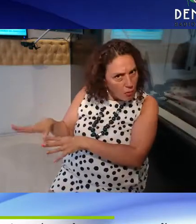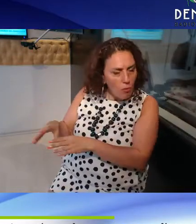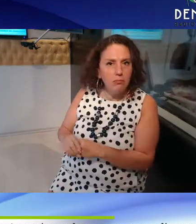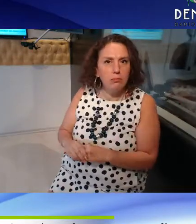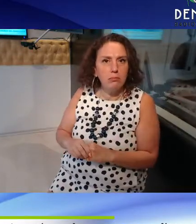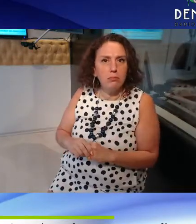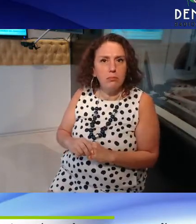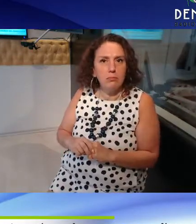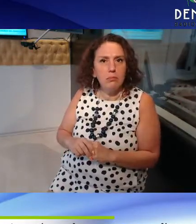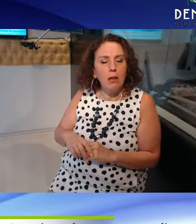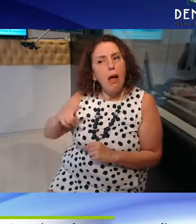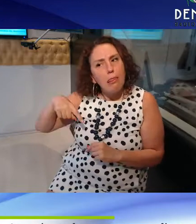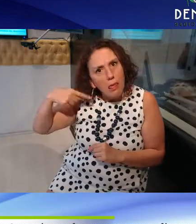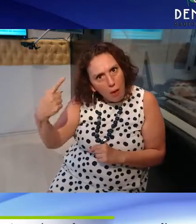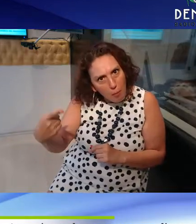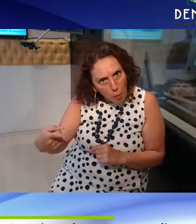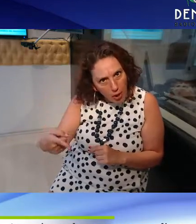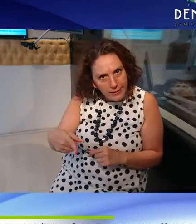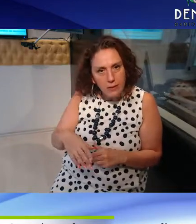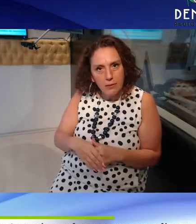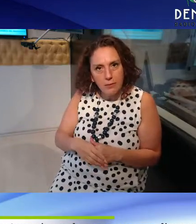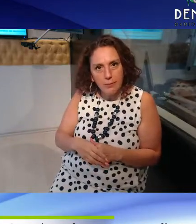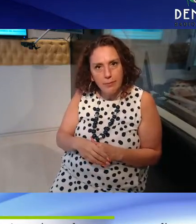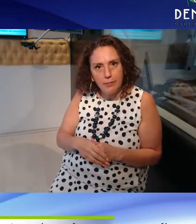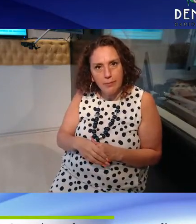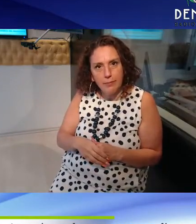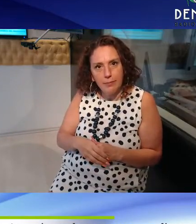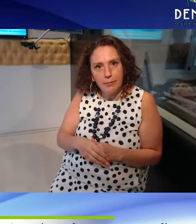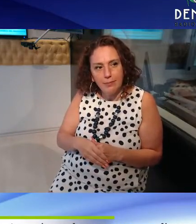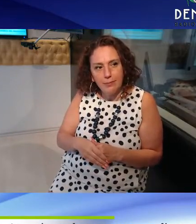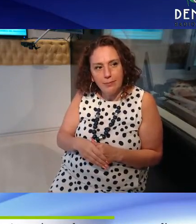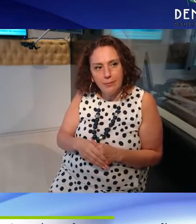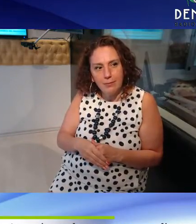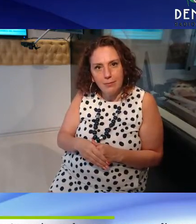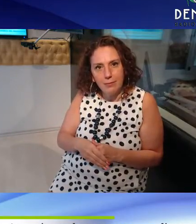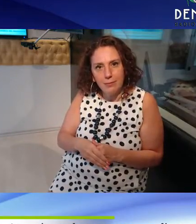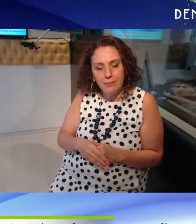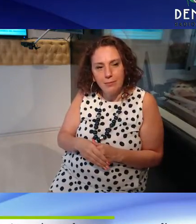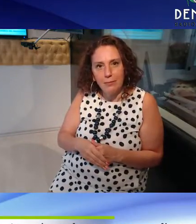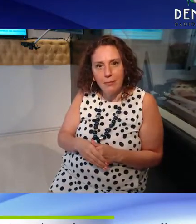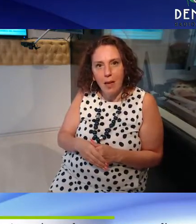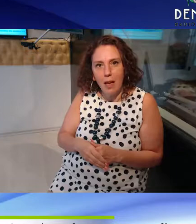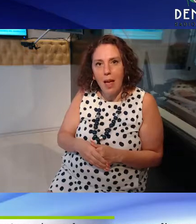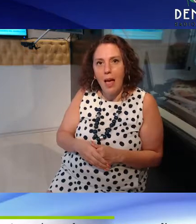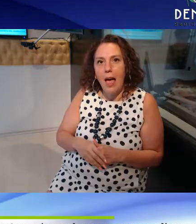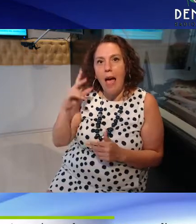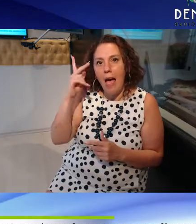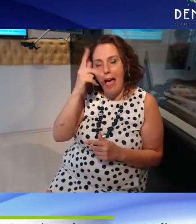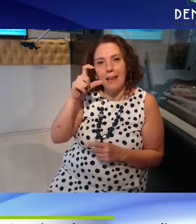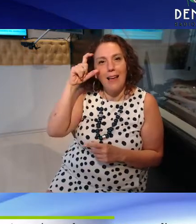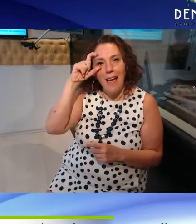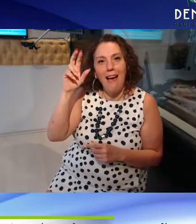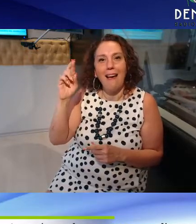¿qué más? Pues después, bueno, estuvo Hernán y Paula hablando de la Casa